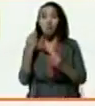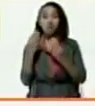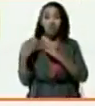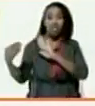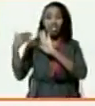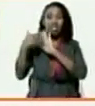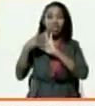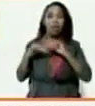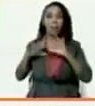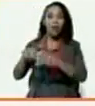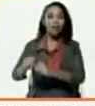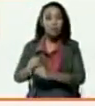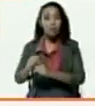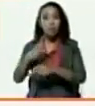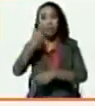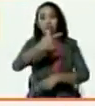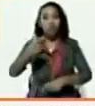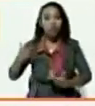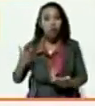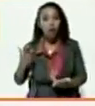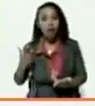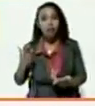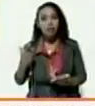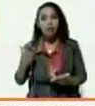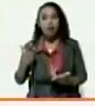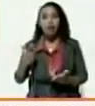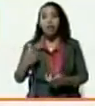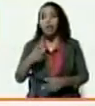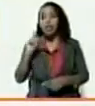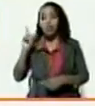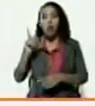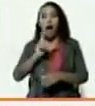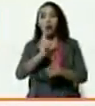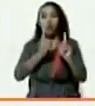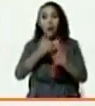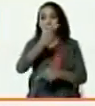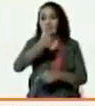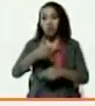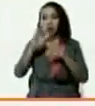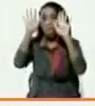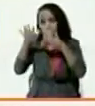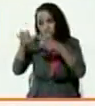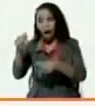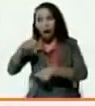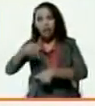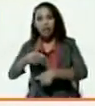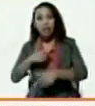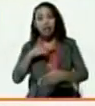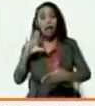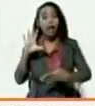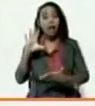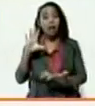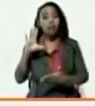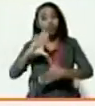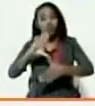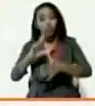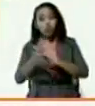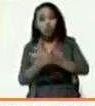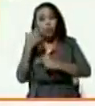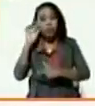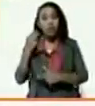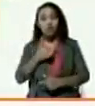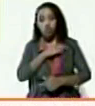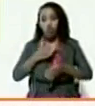sus agentes imperiales, sus lacayos aquí y en el continente, nosotros podemos decir que vamos en el